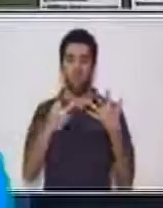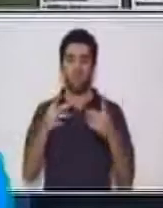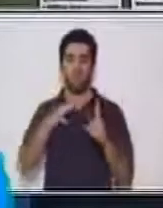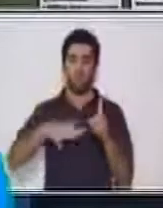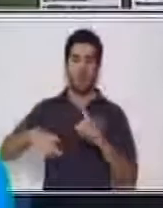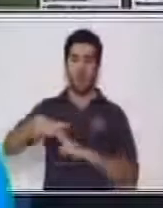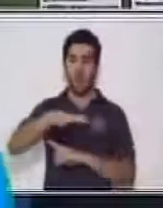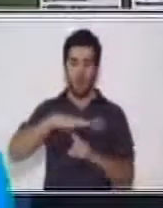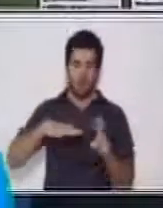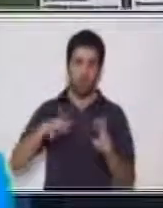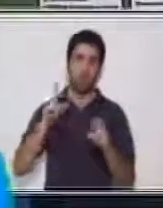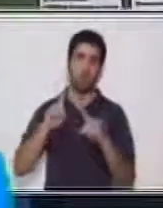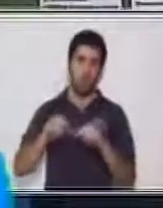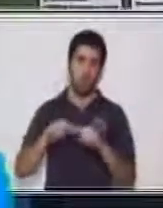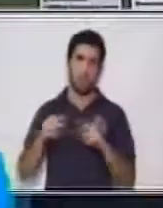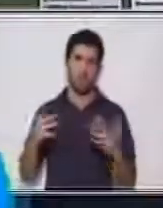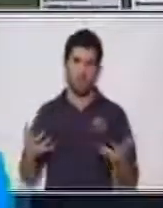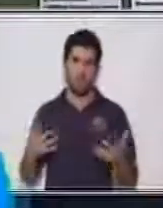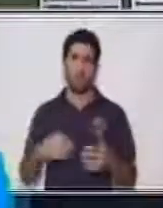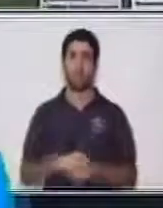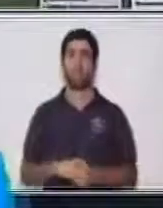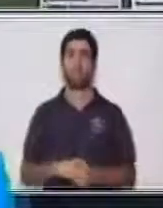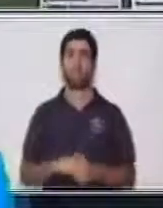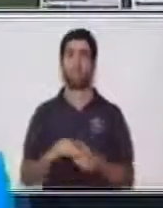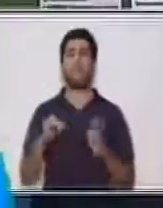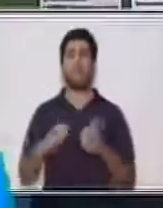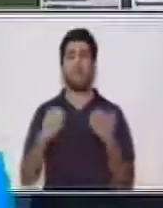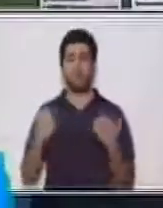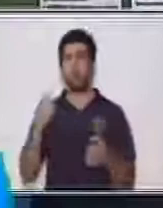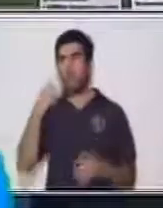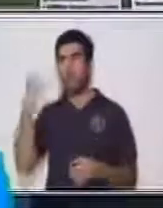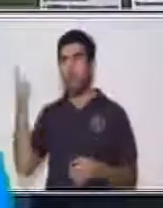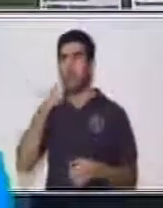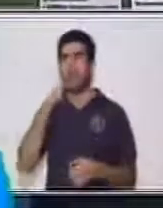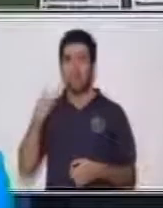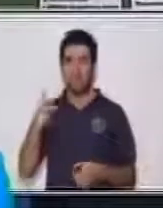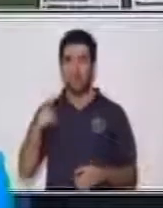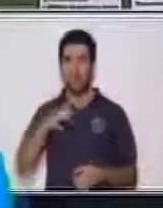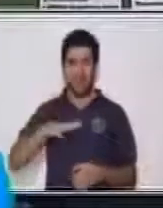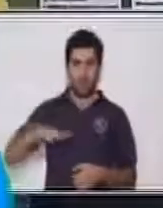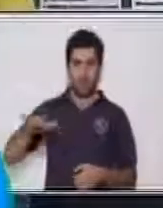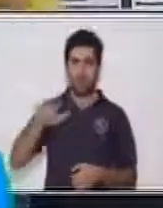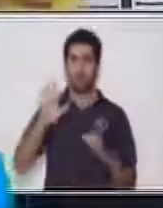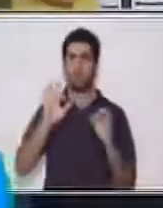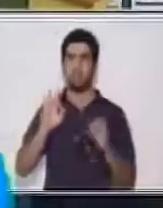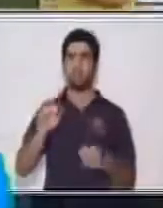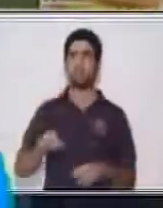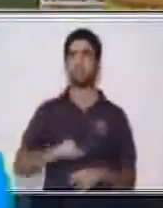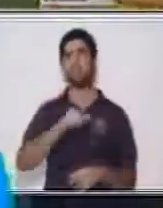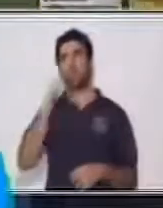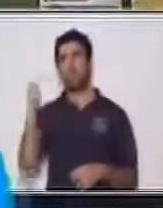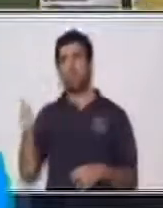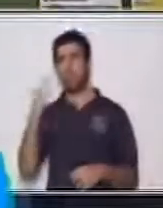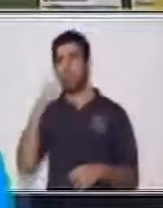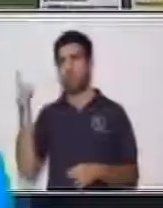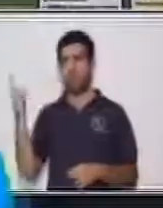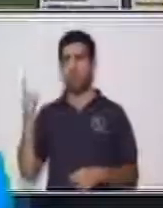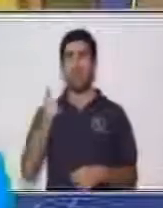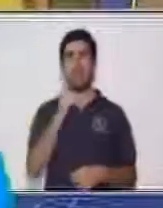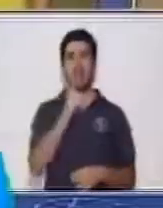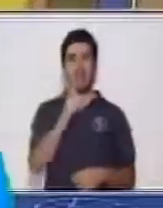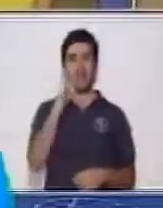las personas que me rodean. Entonces ya tenemos nuestro ejemplo del lenguaje coloquial. Ahora veamos el lenguaje